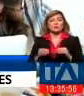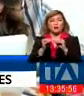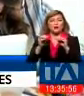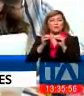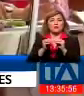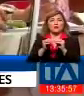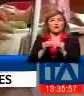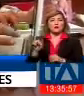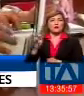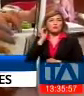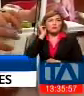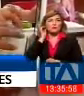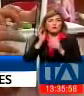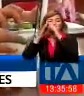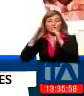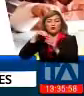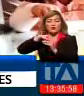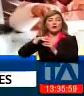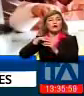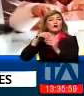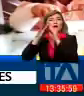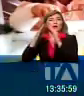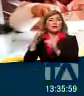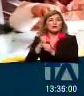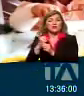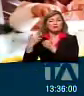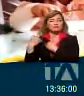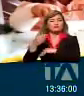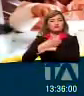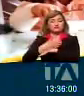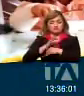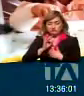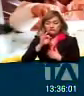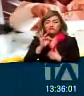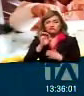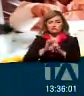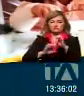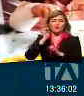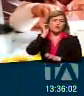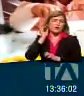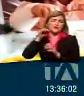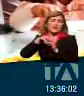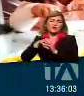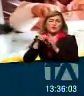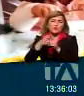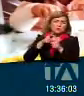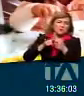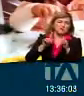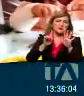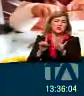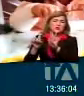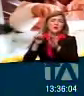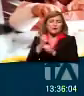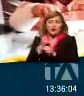de las responsabilidades de las mujeres al interior de los hogares. Antes del COVID-19, según el estudio, las mujeres pasaban en promedio